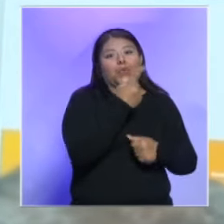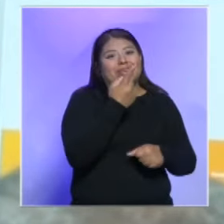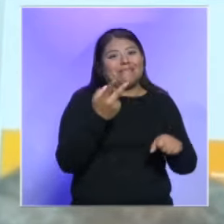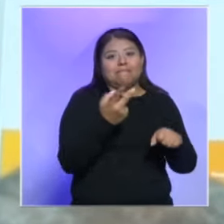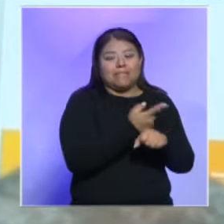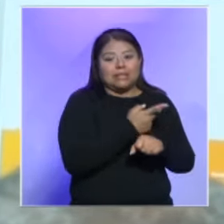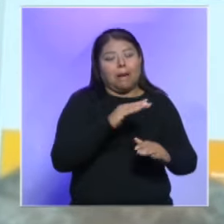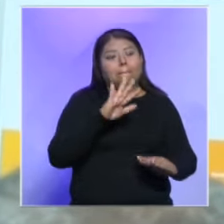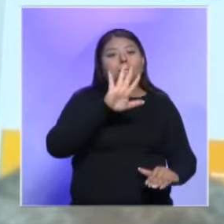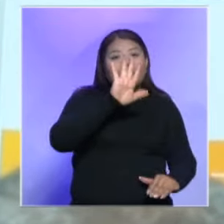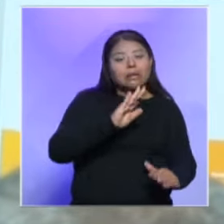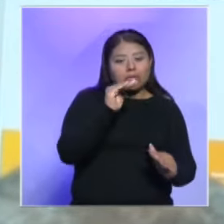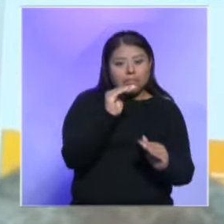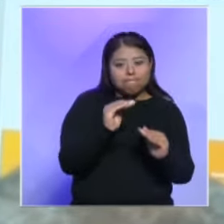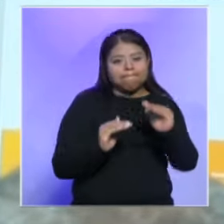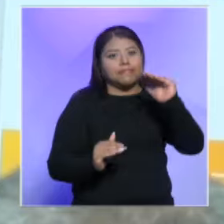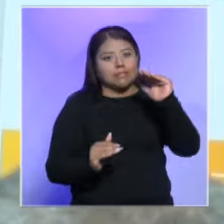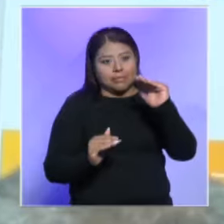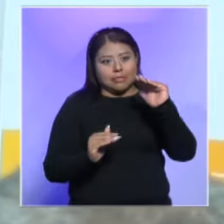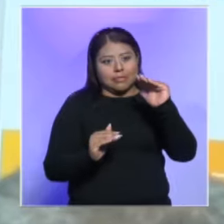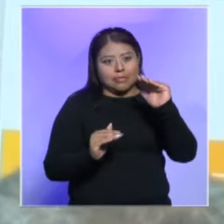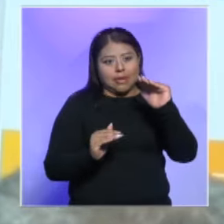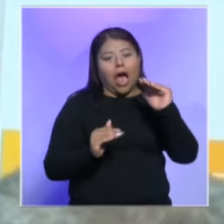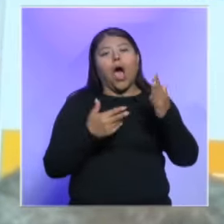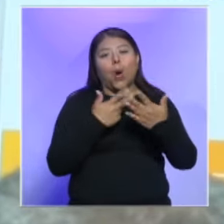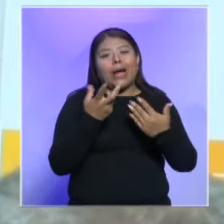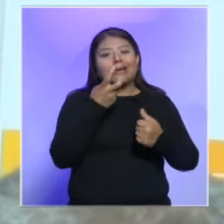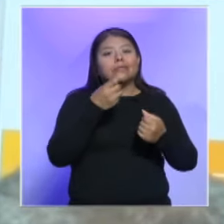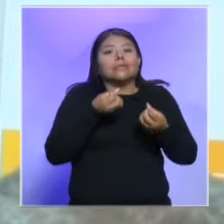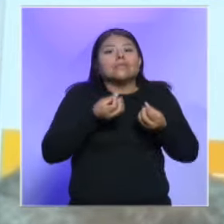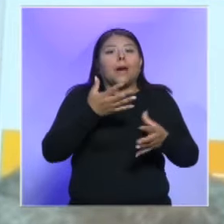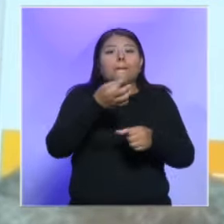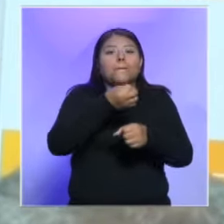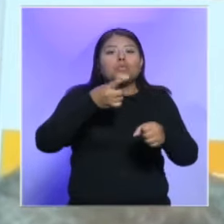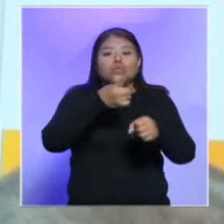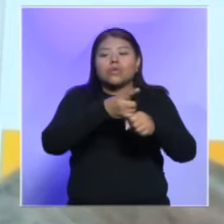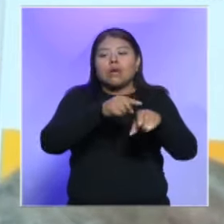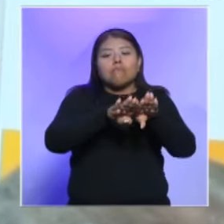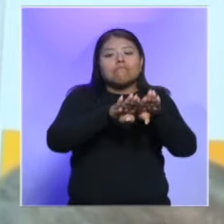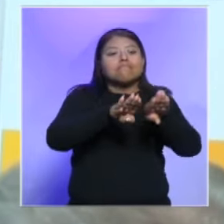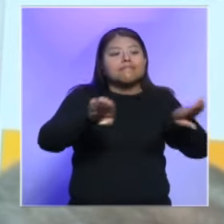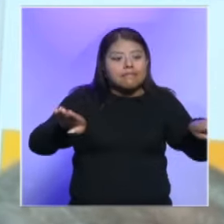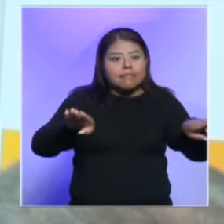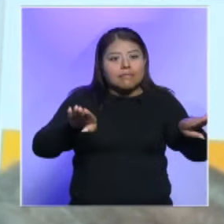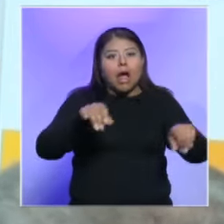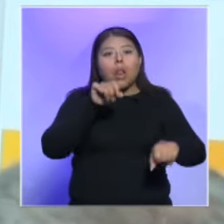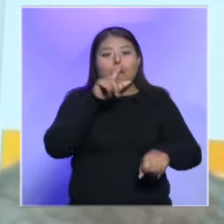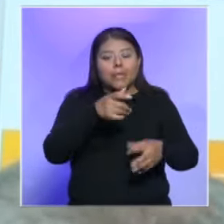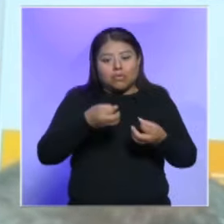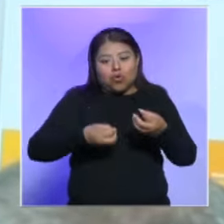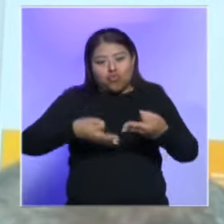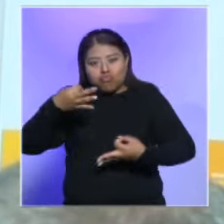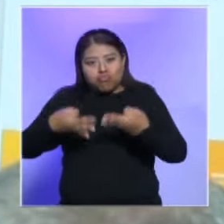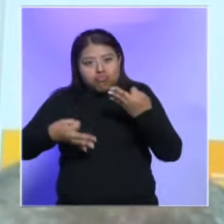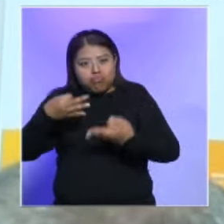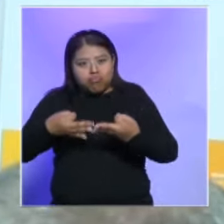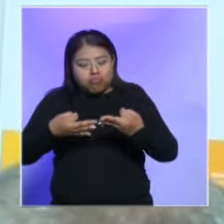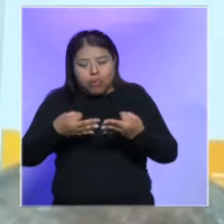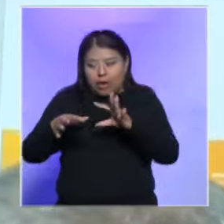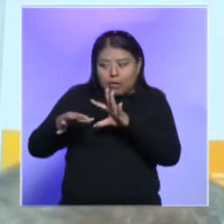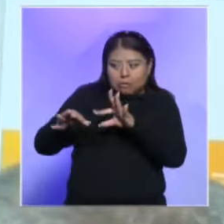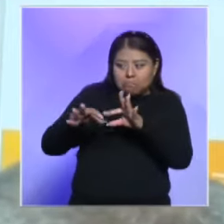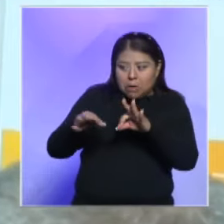las posibilidades que tienen que contender, y señala la Corte que no era posible darle a una candidatura independiente